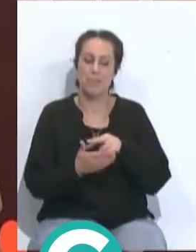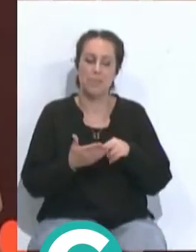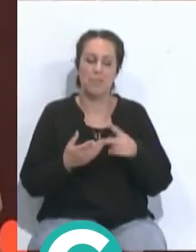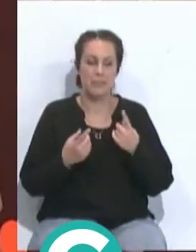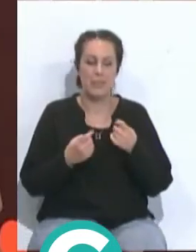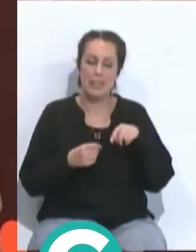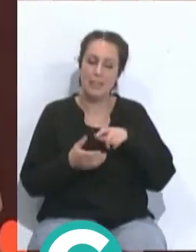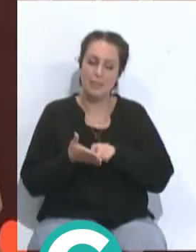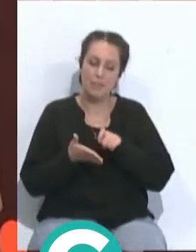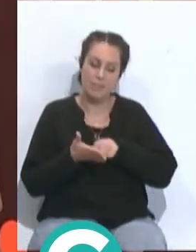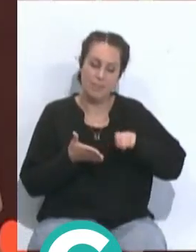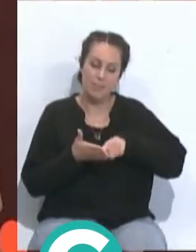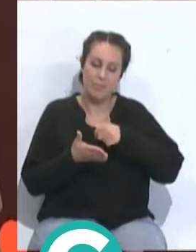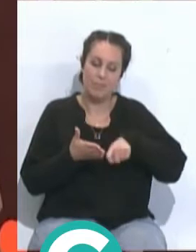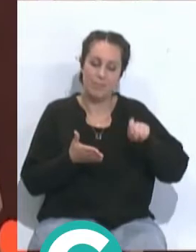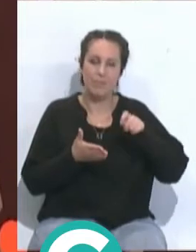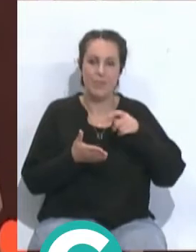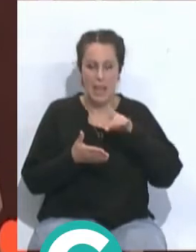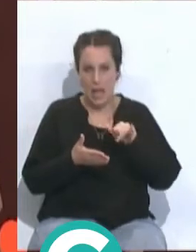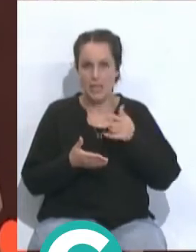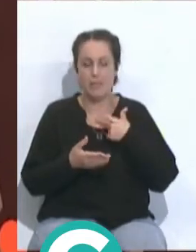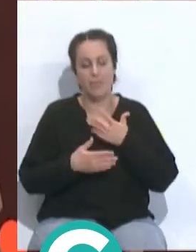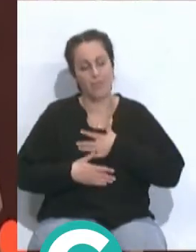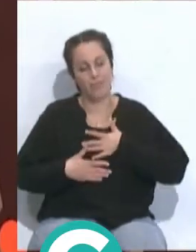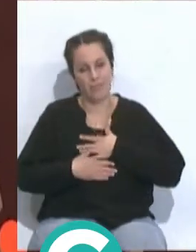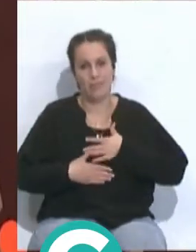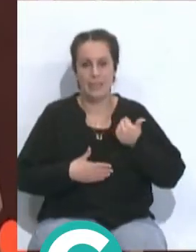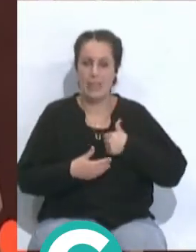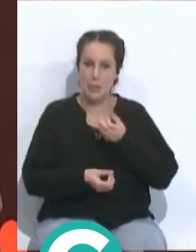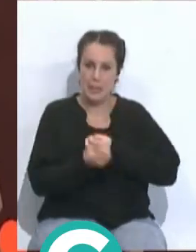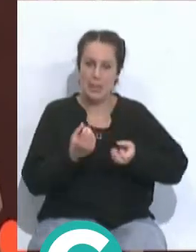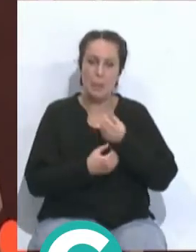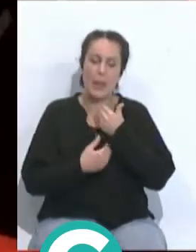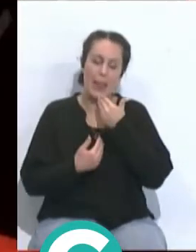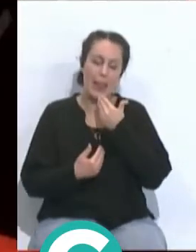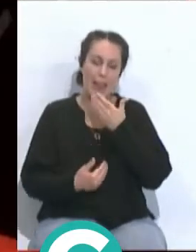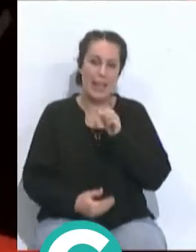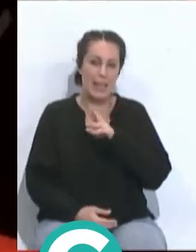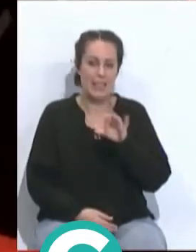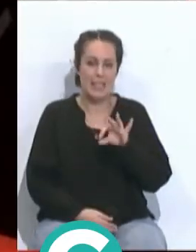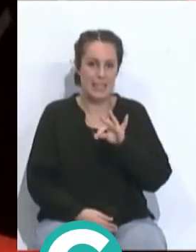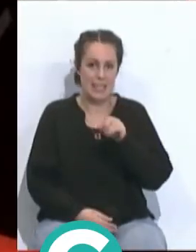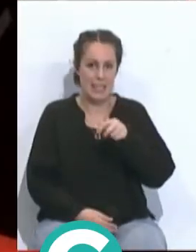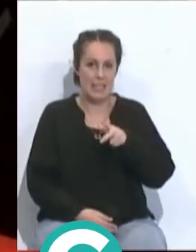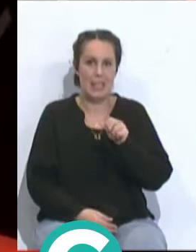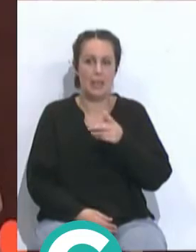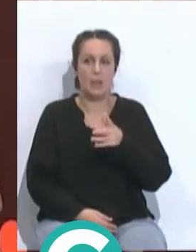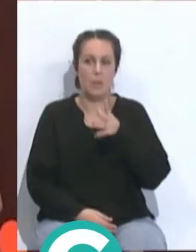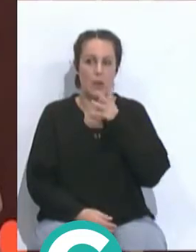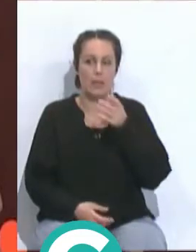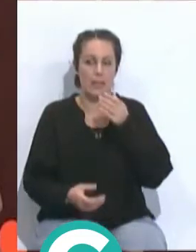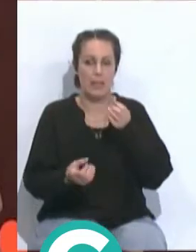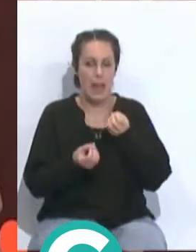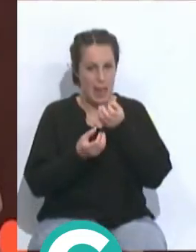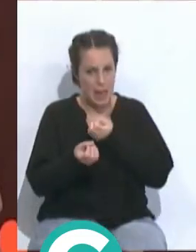tenemos aquí dedicado, así que será un placer y ya comentaremos. Muchas gracias, Cristina, por la visita, por la